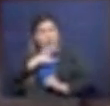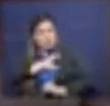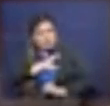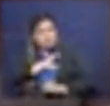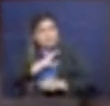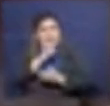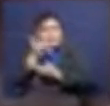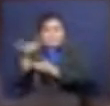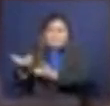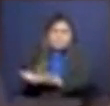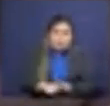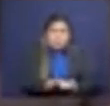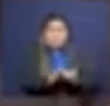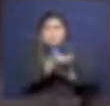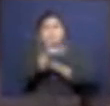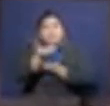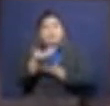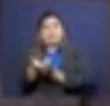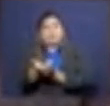bomberos,